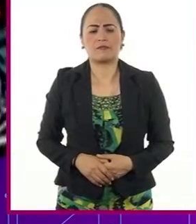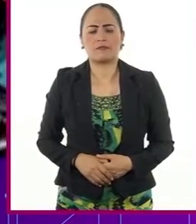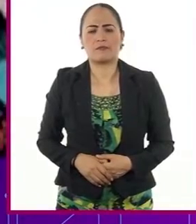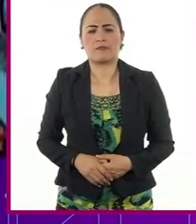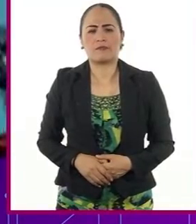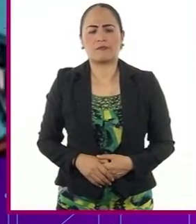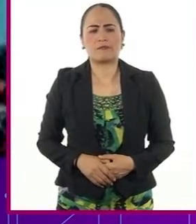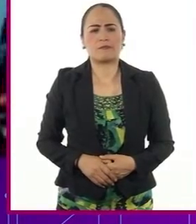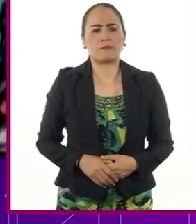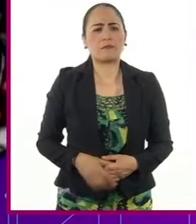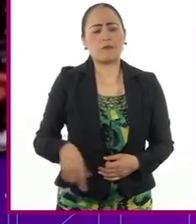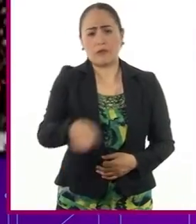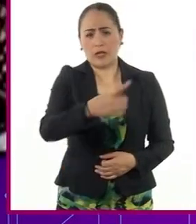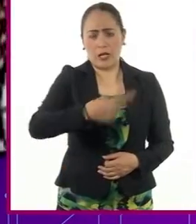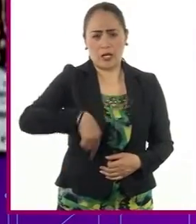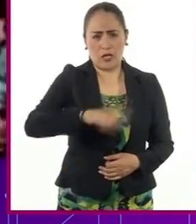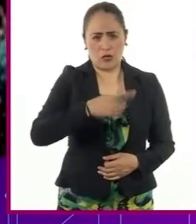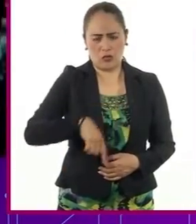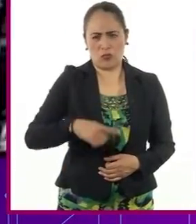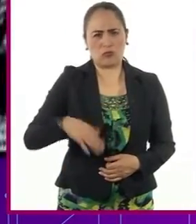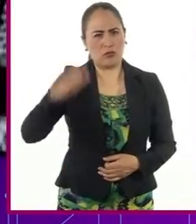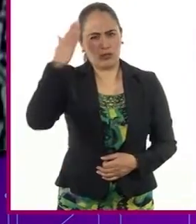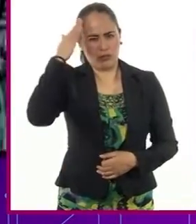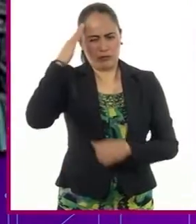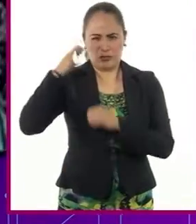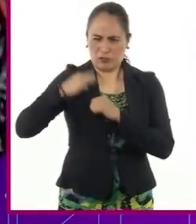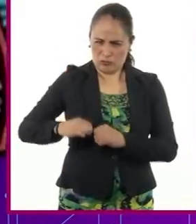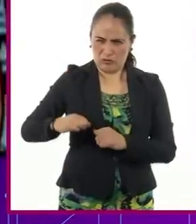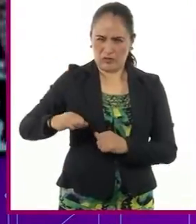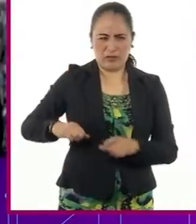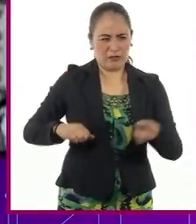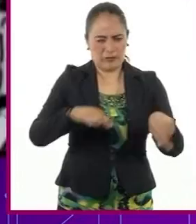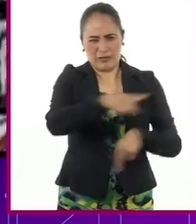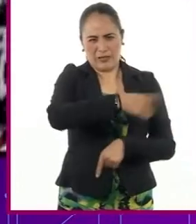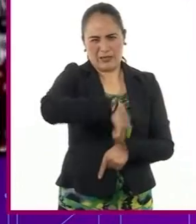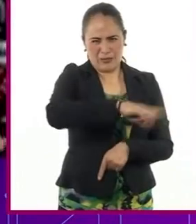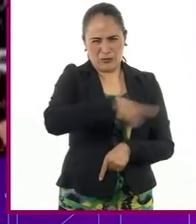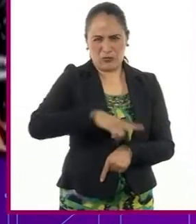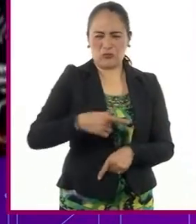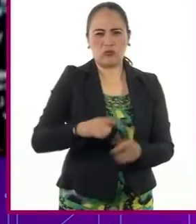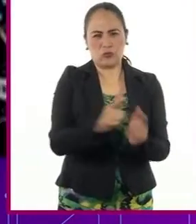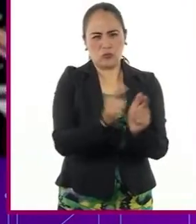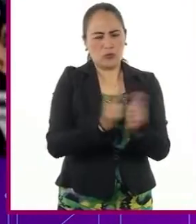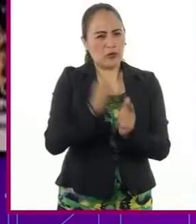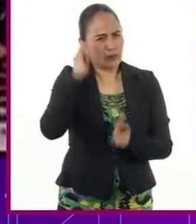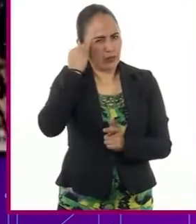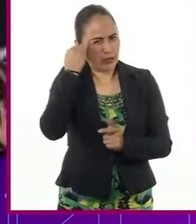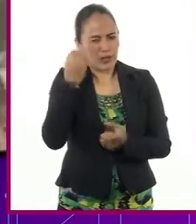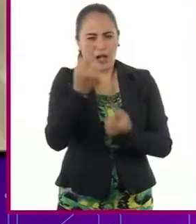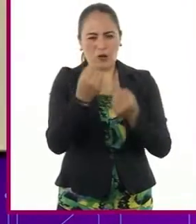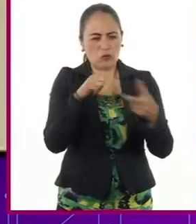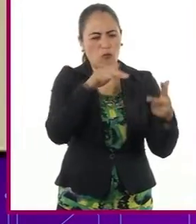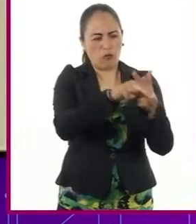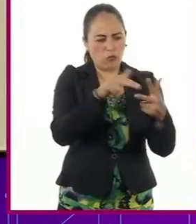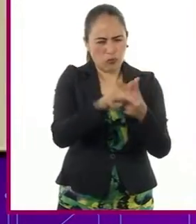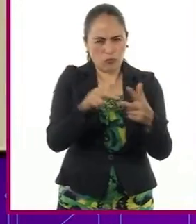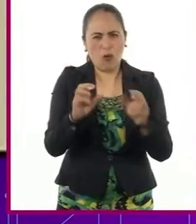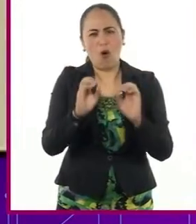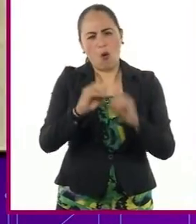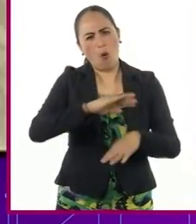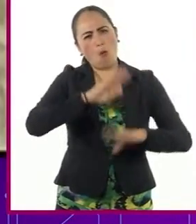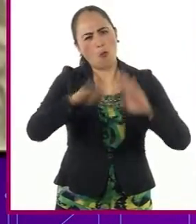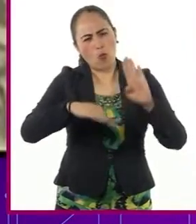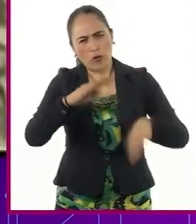los señores indígenas fueron asesinados o murieron durante la guerra de conquista o murieron por